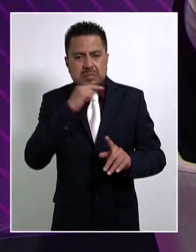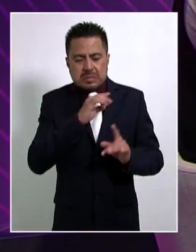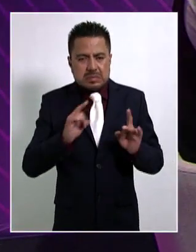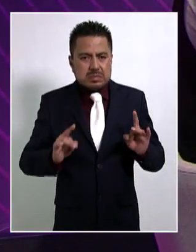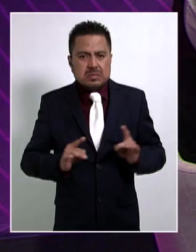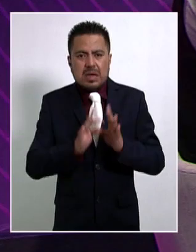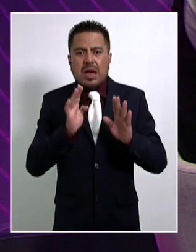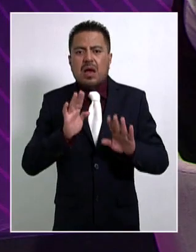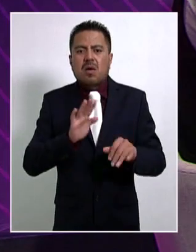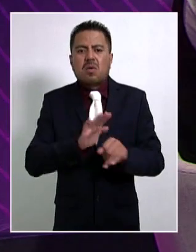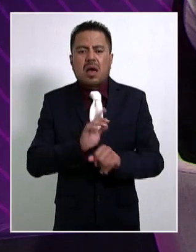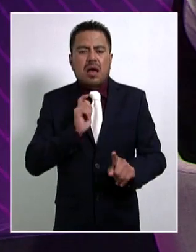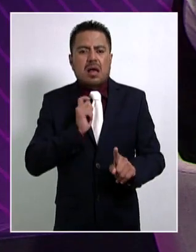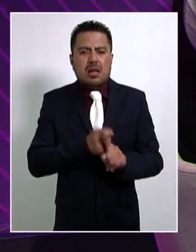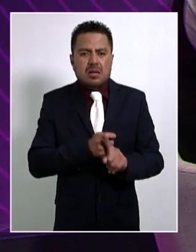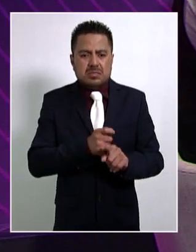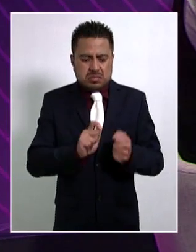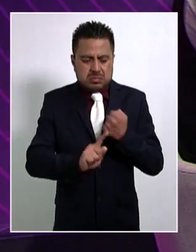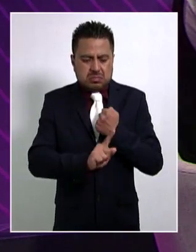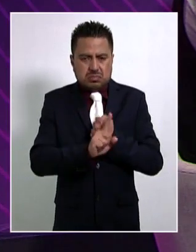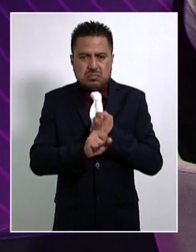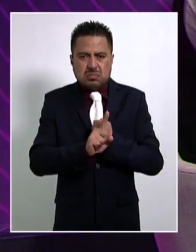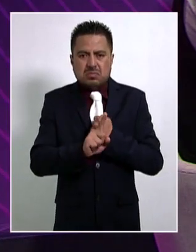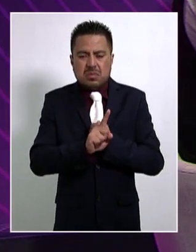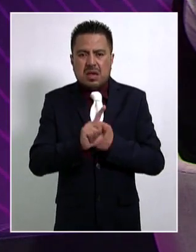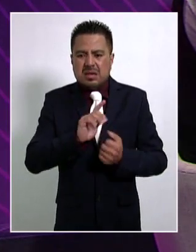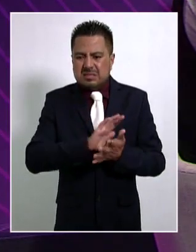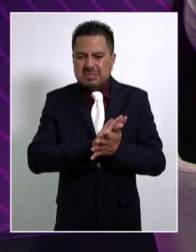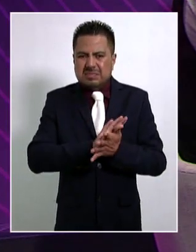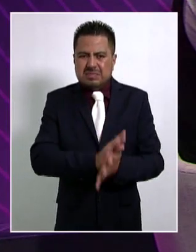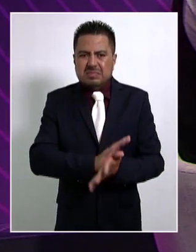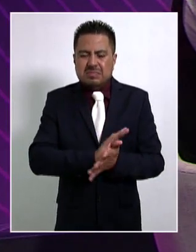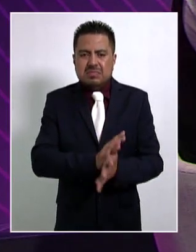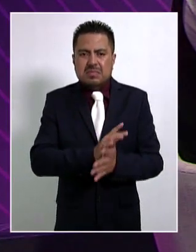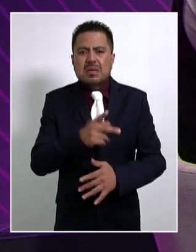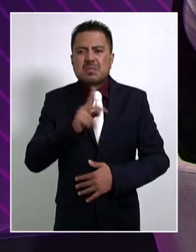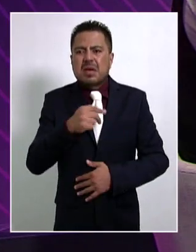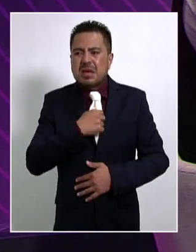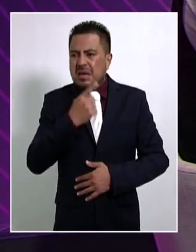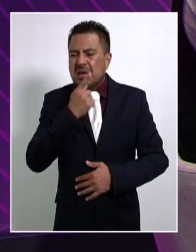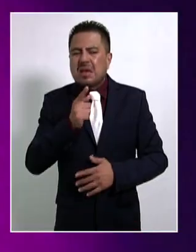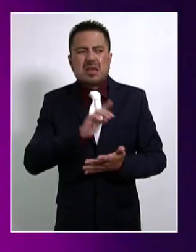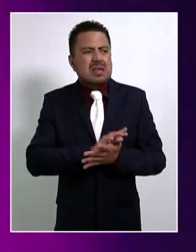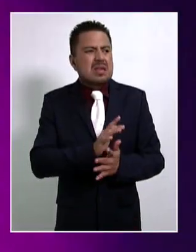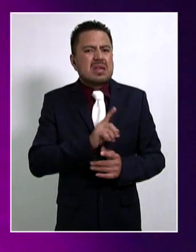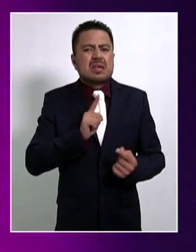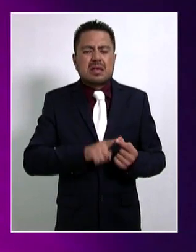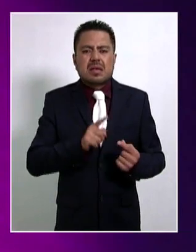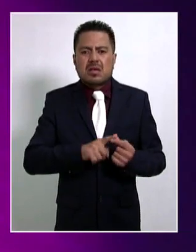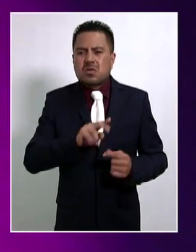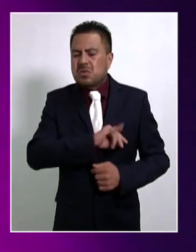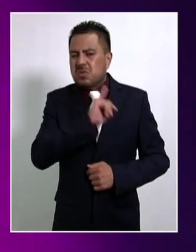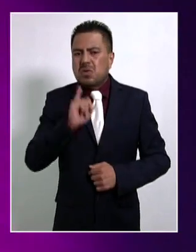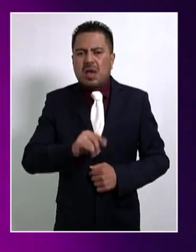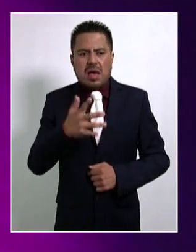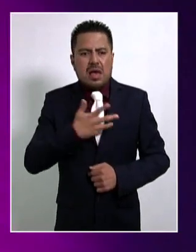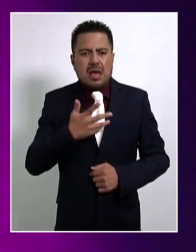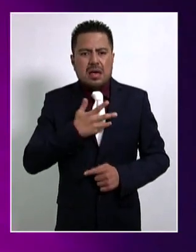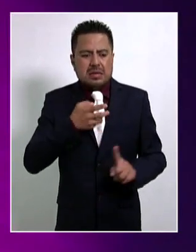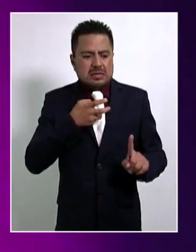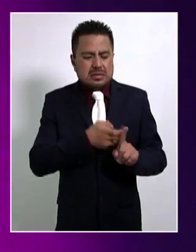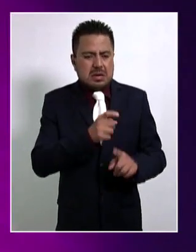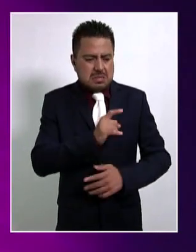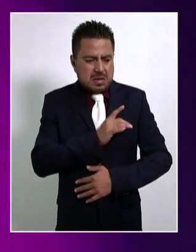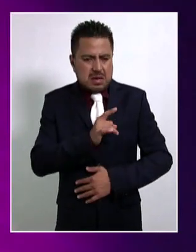mediáticamente ante una situación de discriminación. Pero decía, pero quienes discriminan nunca tienen ese peso o